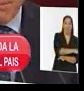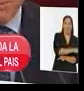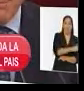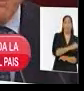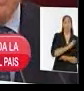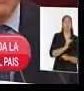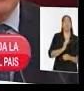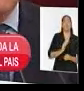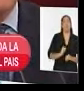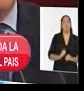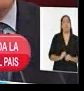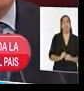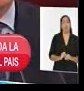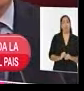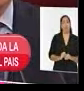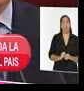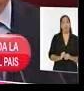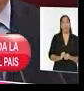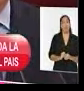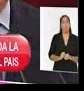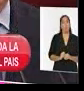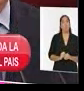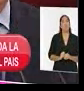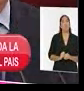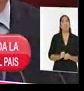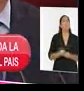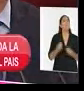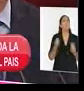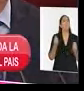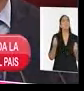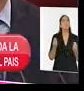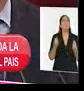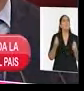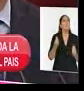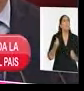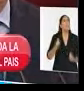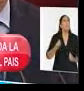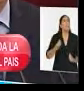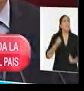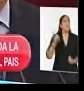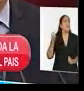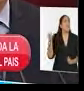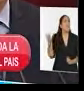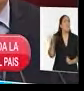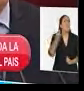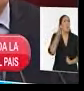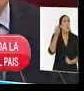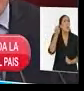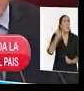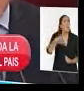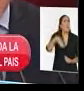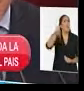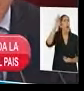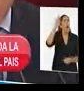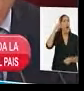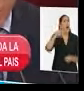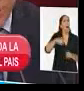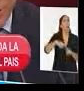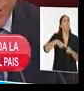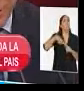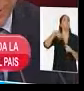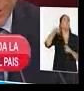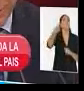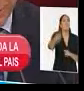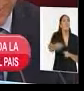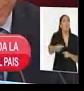que así funciona el sistema democrático. Acá, lamentablemente, el kirchnerismo también instaló esa cosa terminante de las elecciones. Lo ha hecho